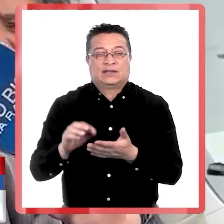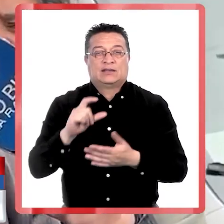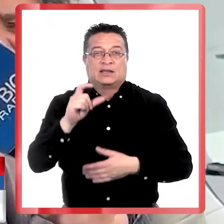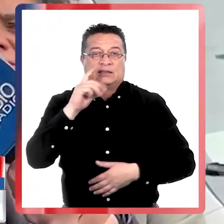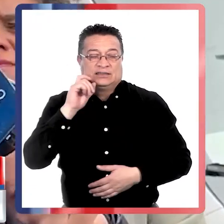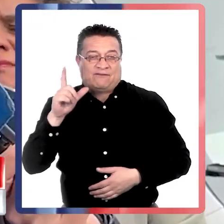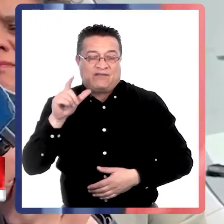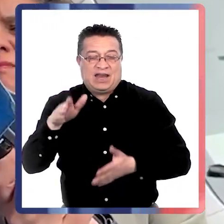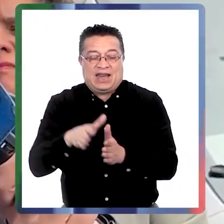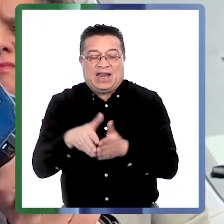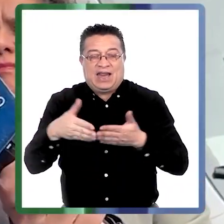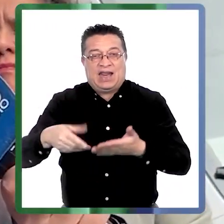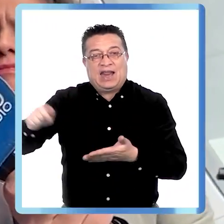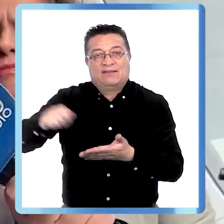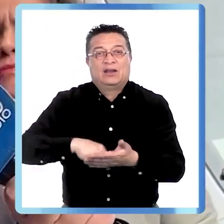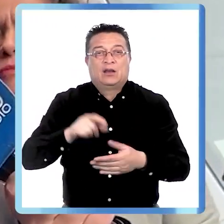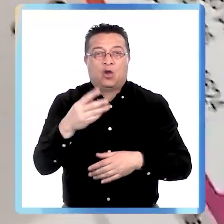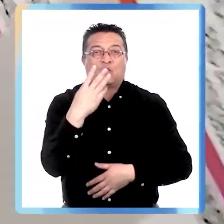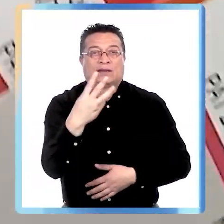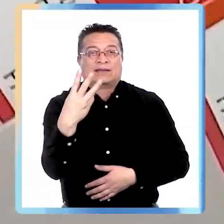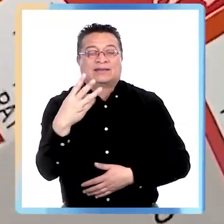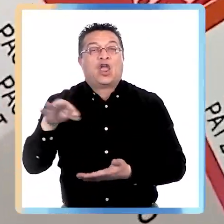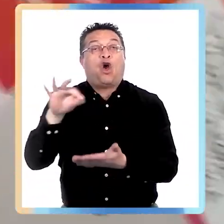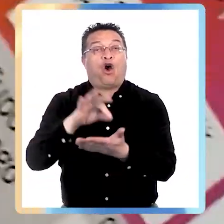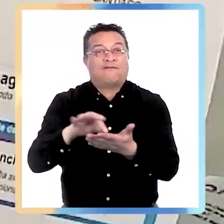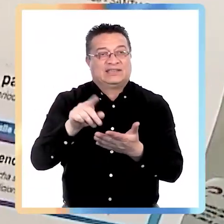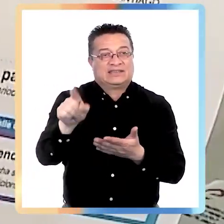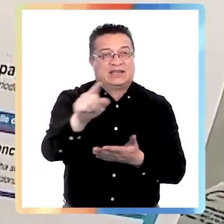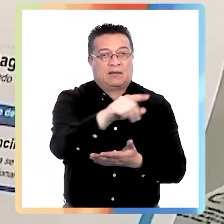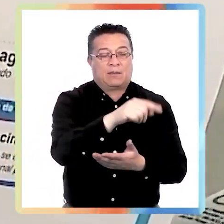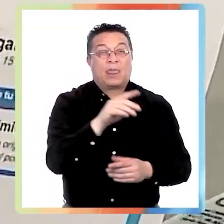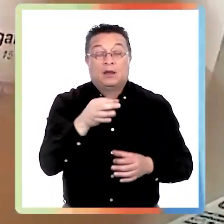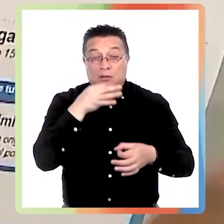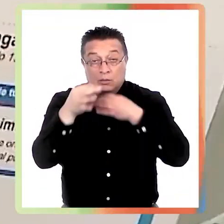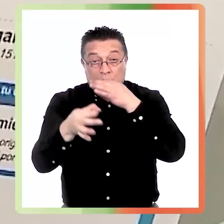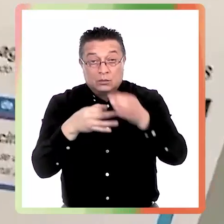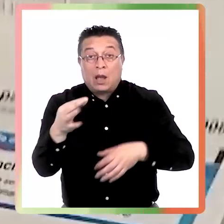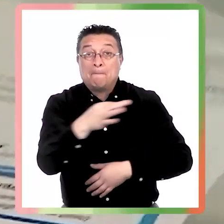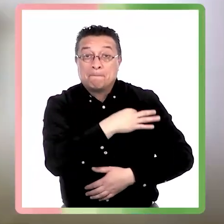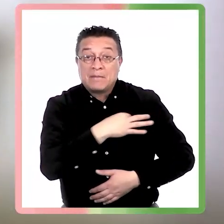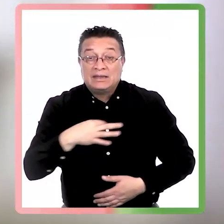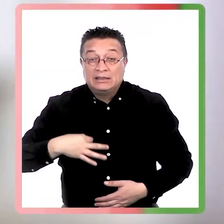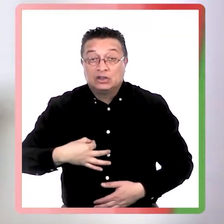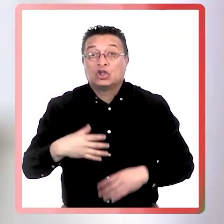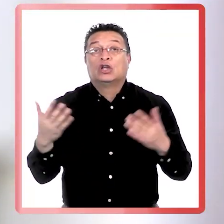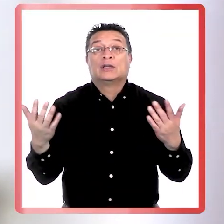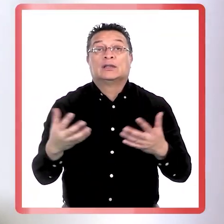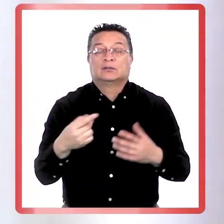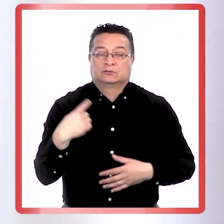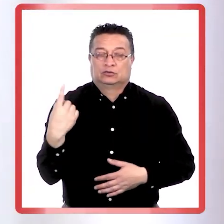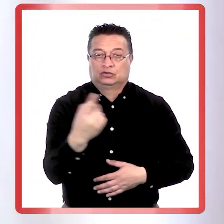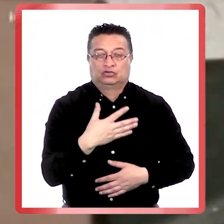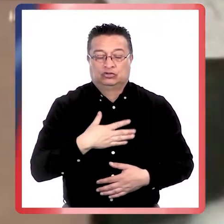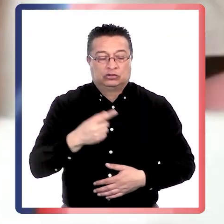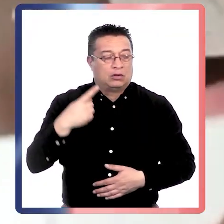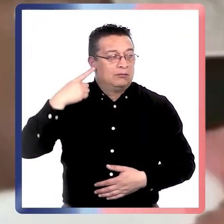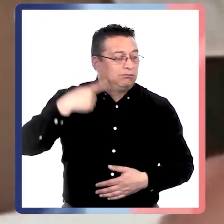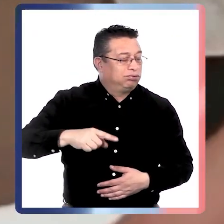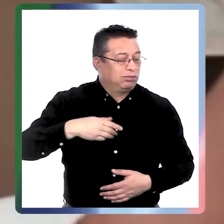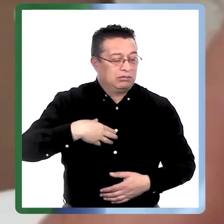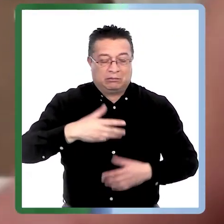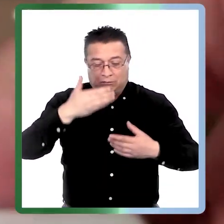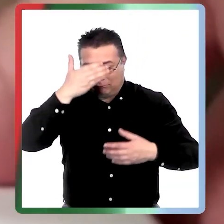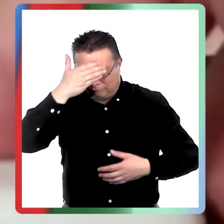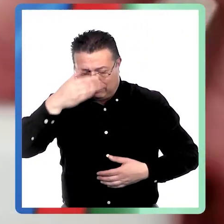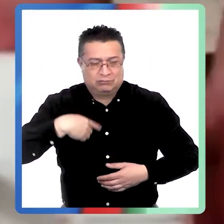que tiene el Registro Civil en la región, que son 43 oficinas. Este anuncio que hace el ministro es, en el fondo, nosotros no somos